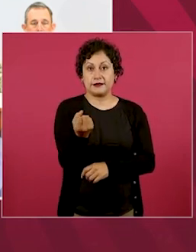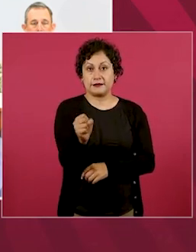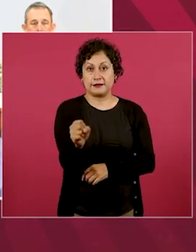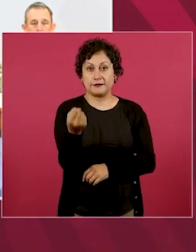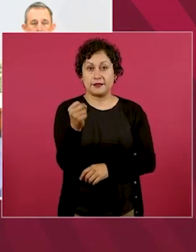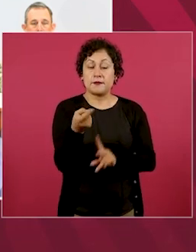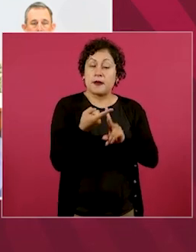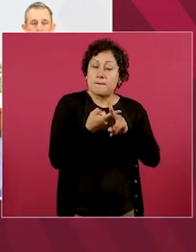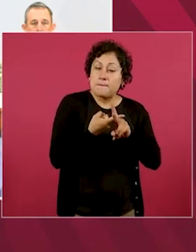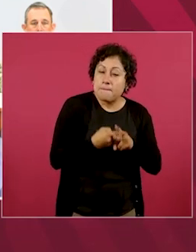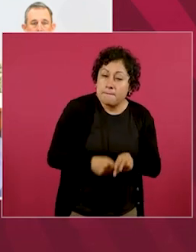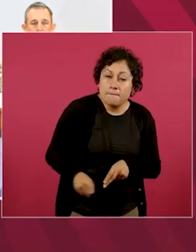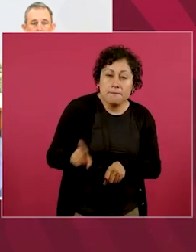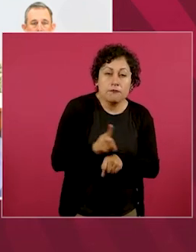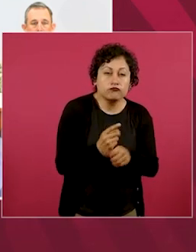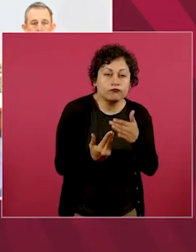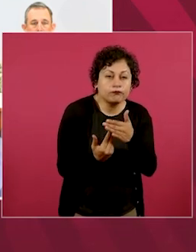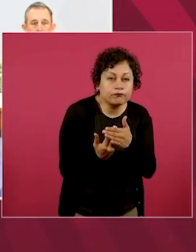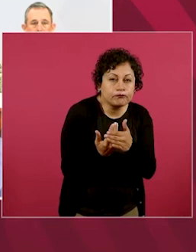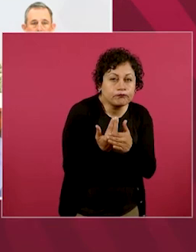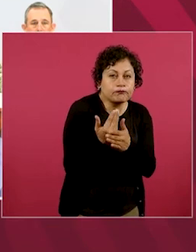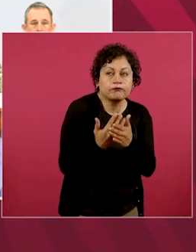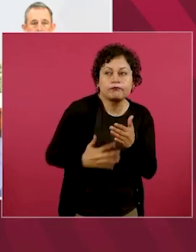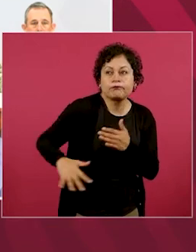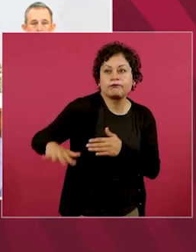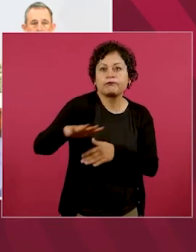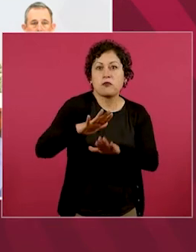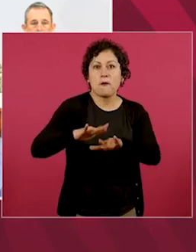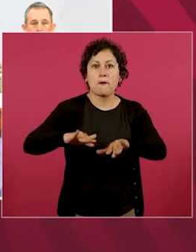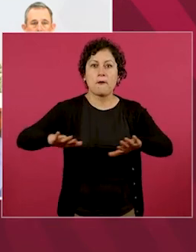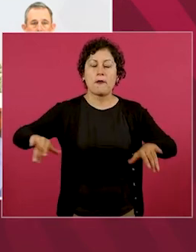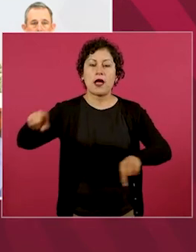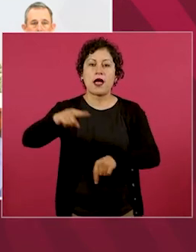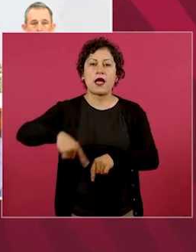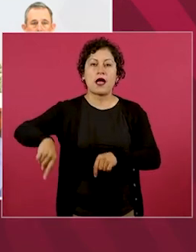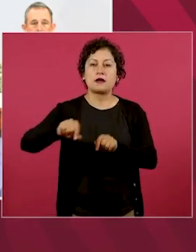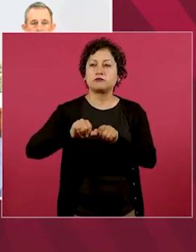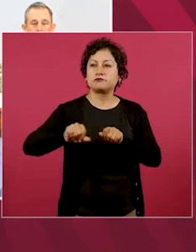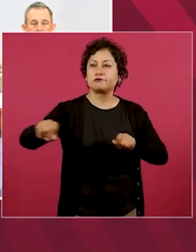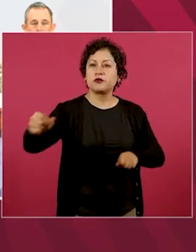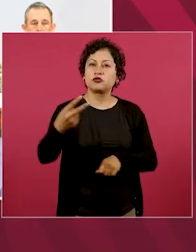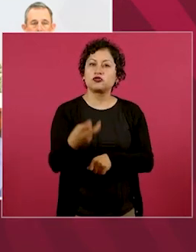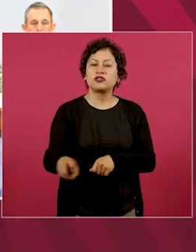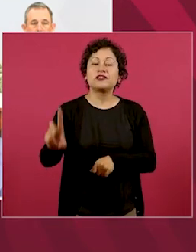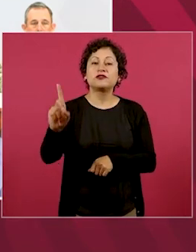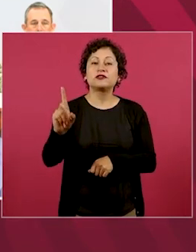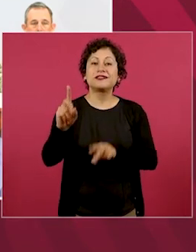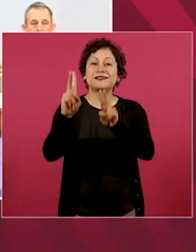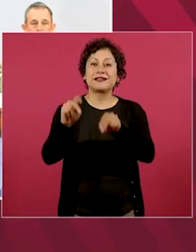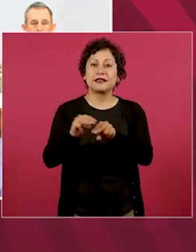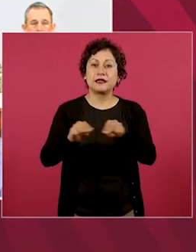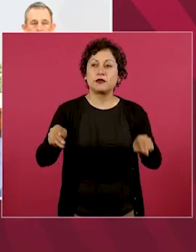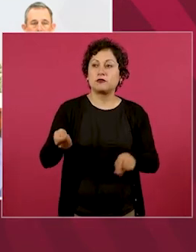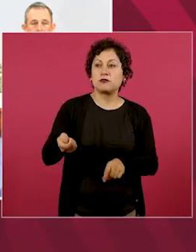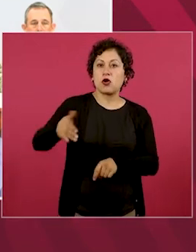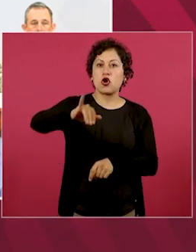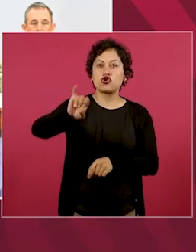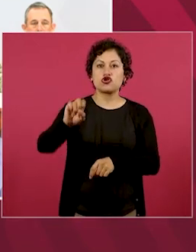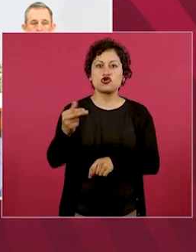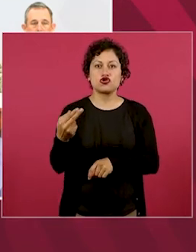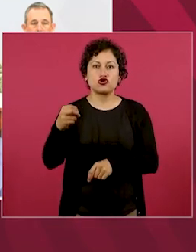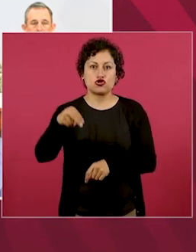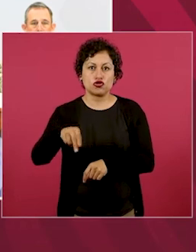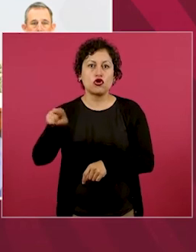se formó la tormenta tropical John a 230 kilómetros de Lagunas de Chacagua,